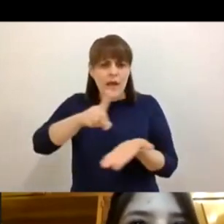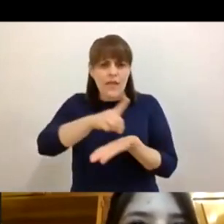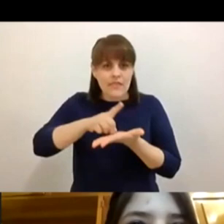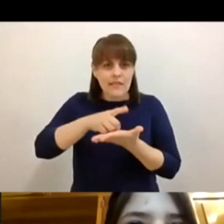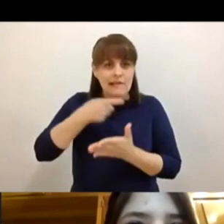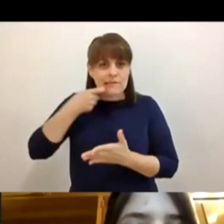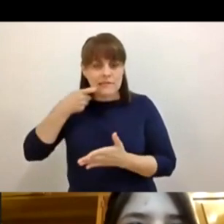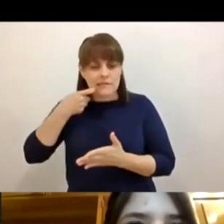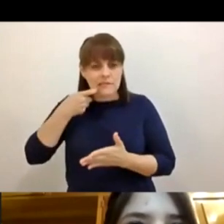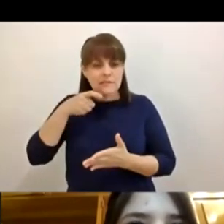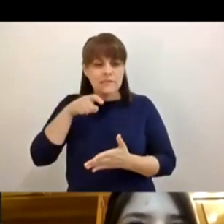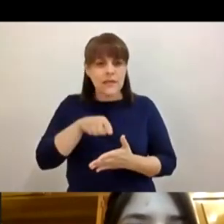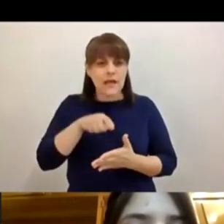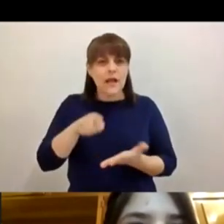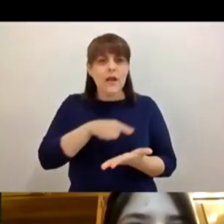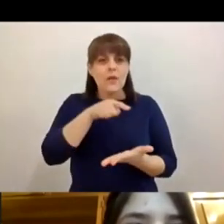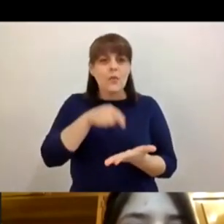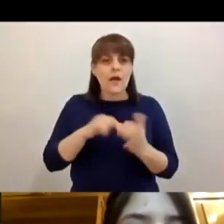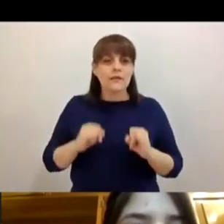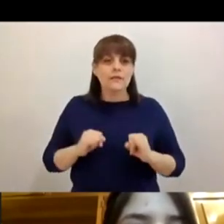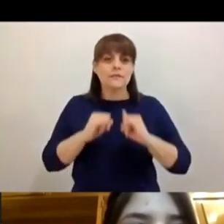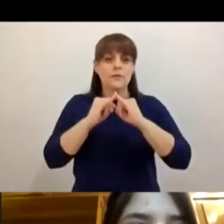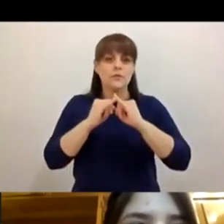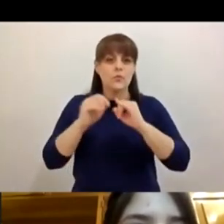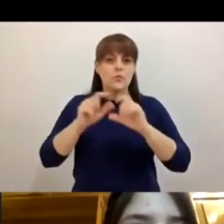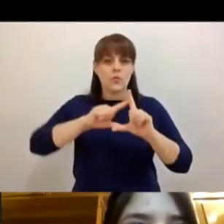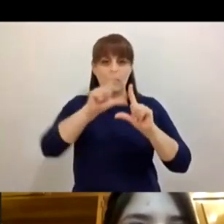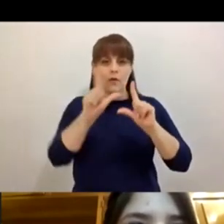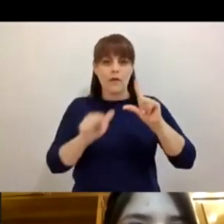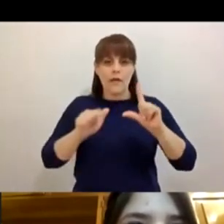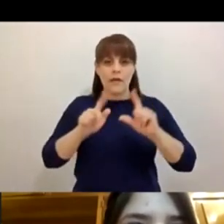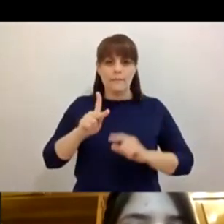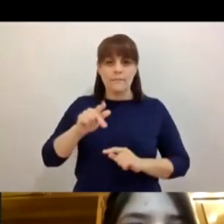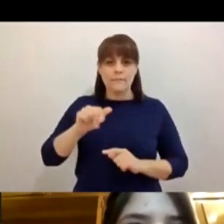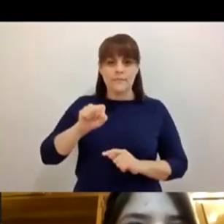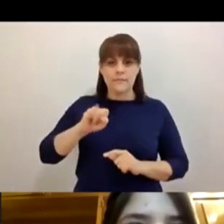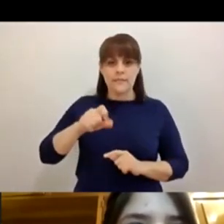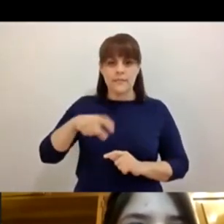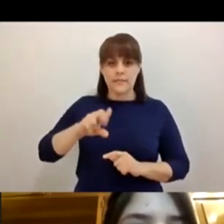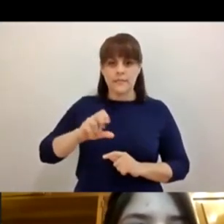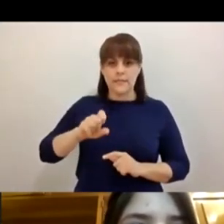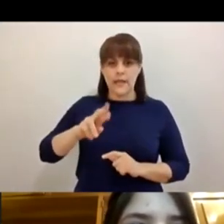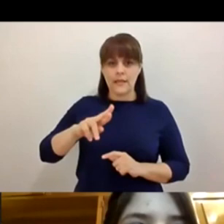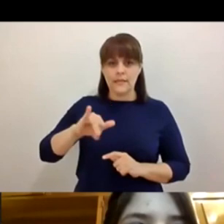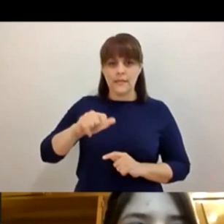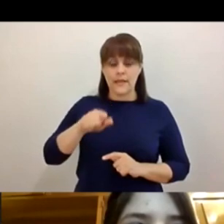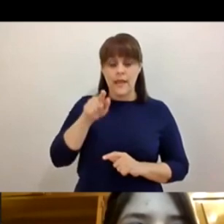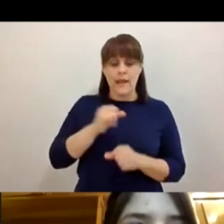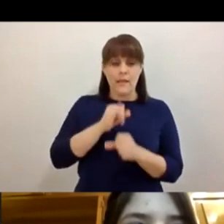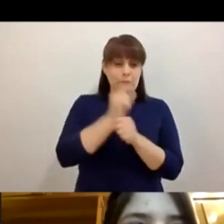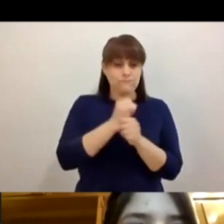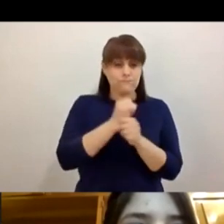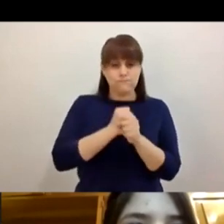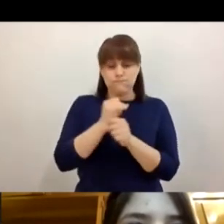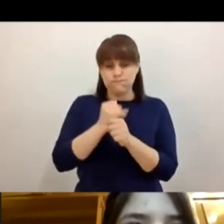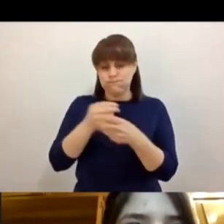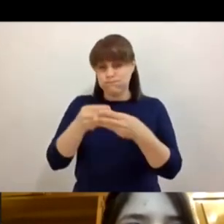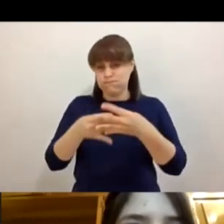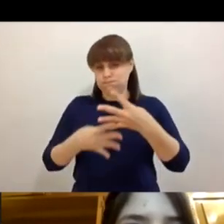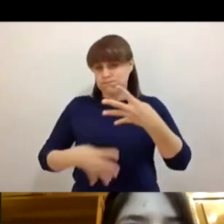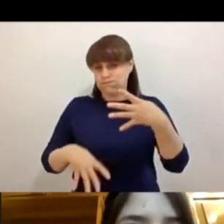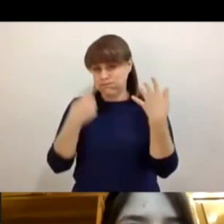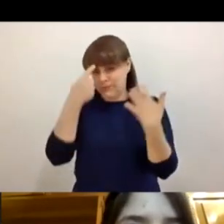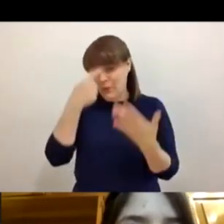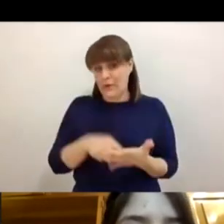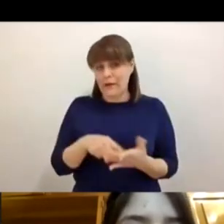Instituto Nacional de Psiquiatría, ni más ni menos Ramón de la Fuente Muniz. Y cuenta con diversas investigaciones, han de ser muchísimas, ¿no? Cuando uno pone en el